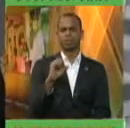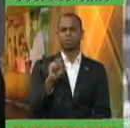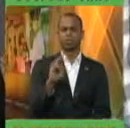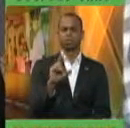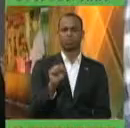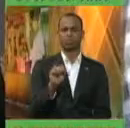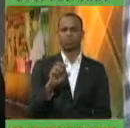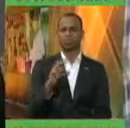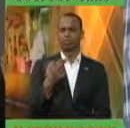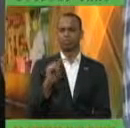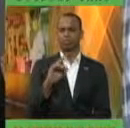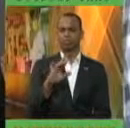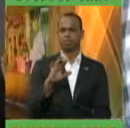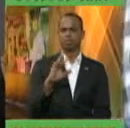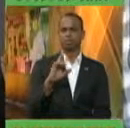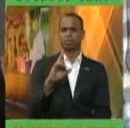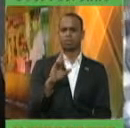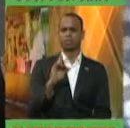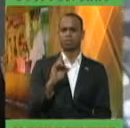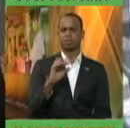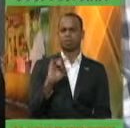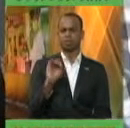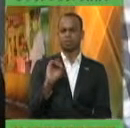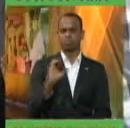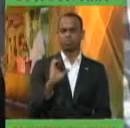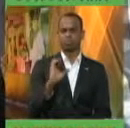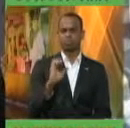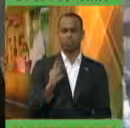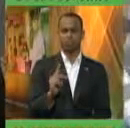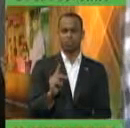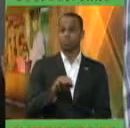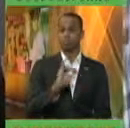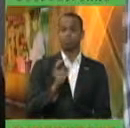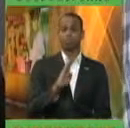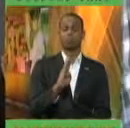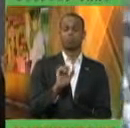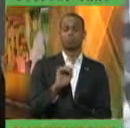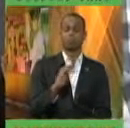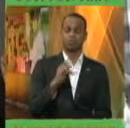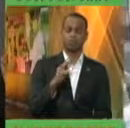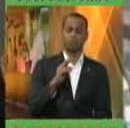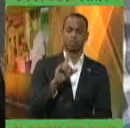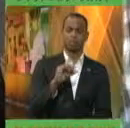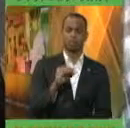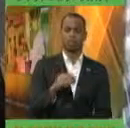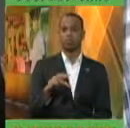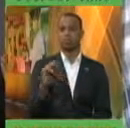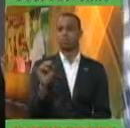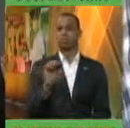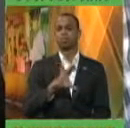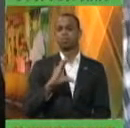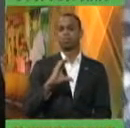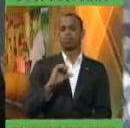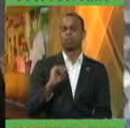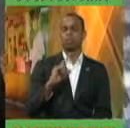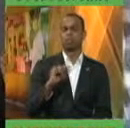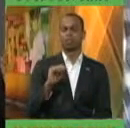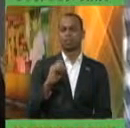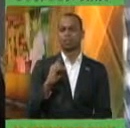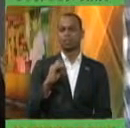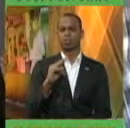los hoteles barceló también están incluidos allí está el hotel casa de campo la cadena catalonia esto